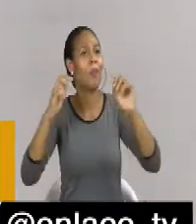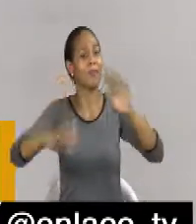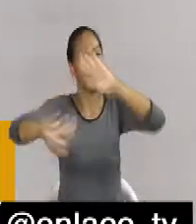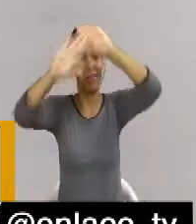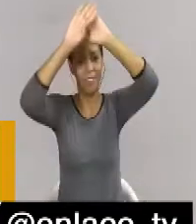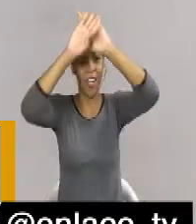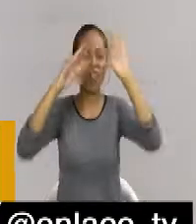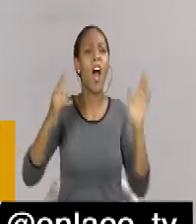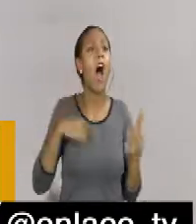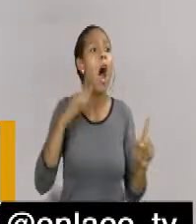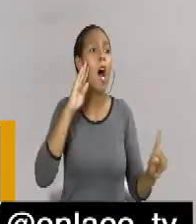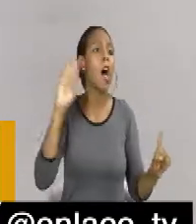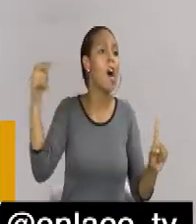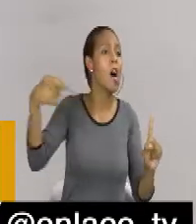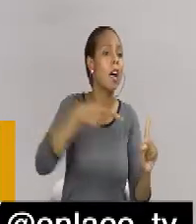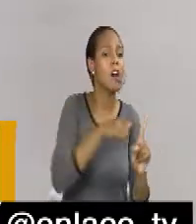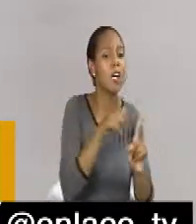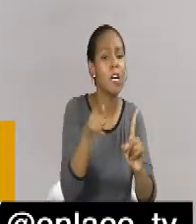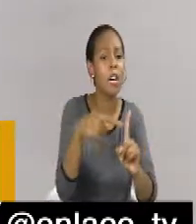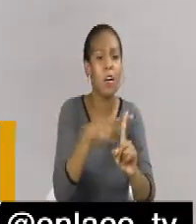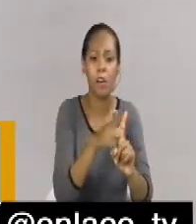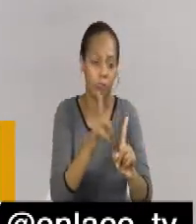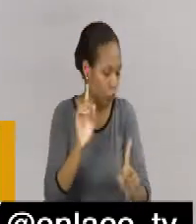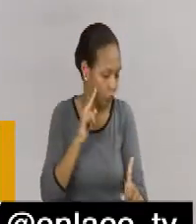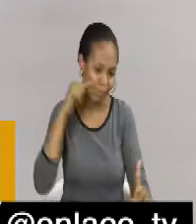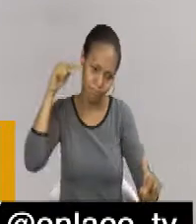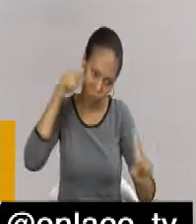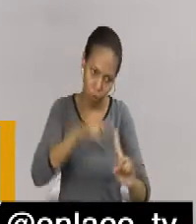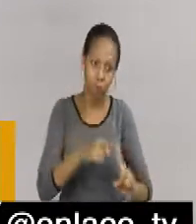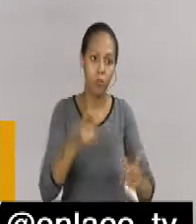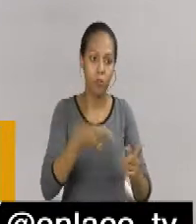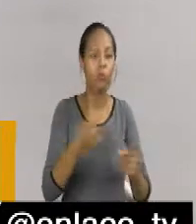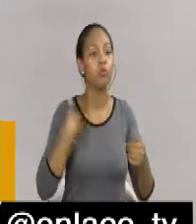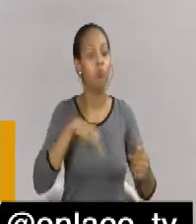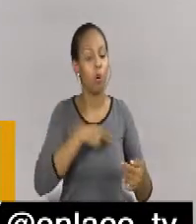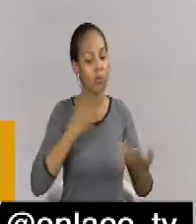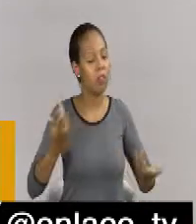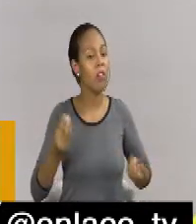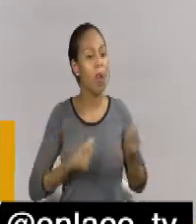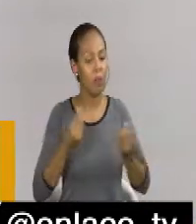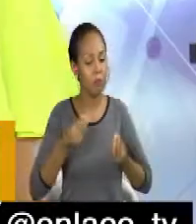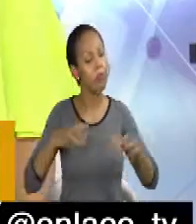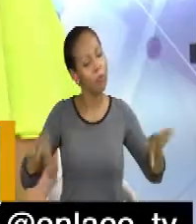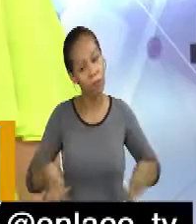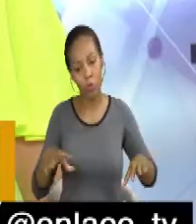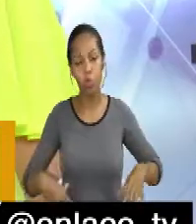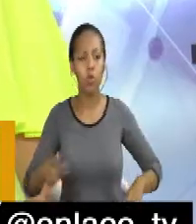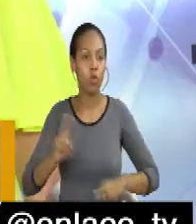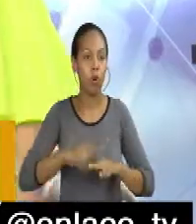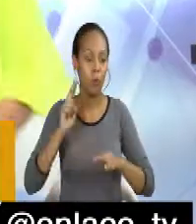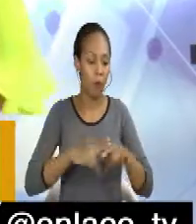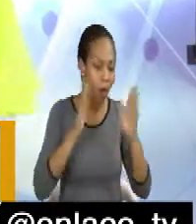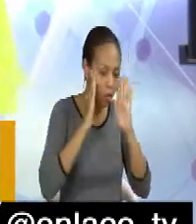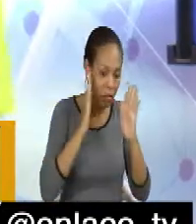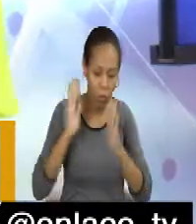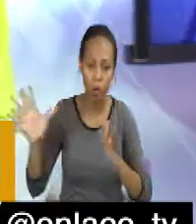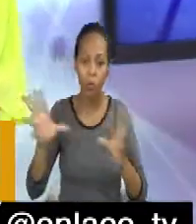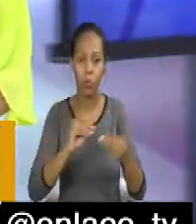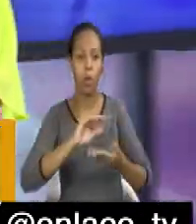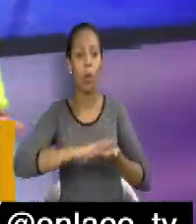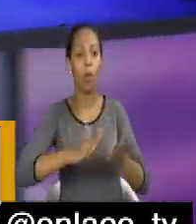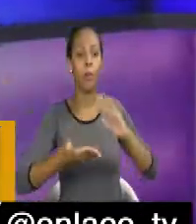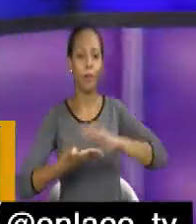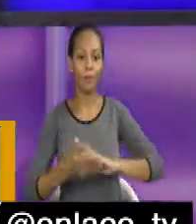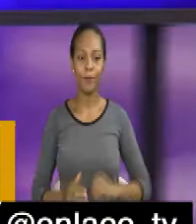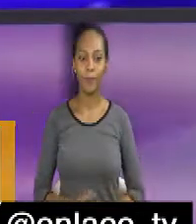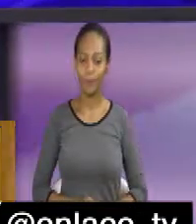esa lo que realmente nos compete como funcionarios públicos, y es seguir trabajando por la ciudad. Doctora Mayerly, muchísimas gracias por aceptar la invitación de Enlace